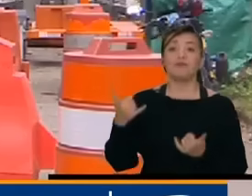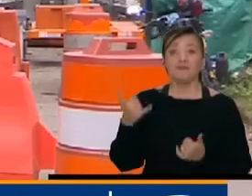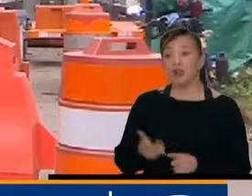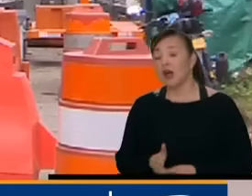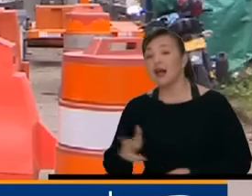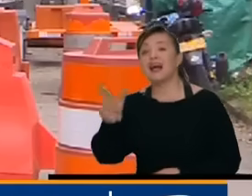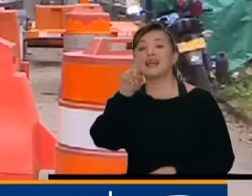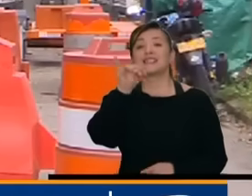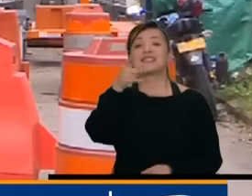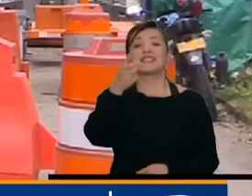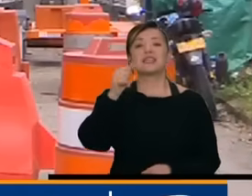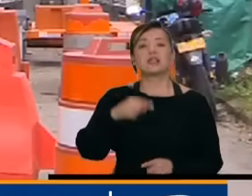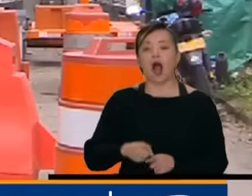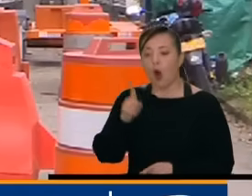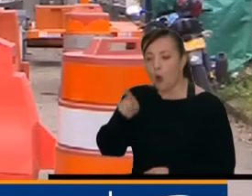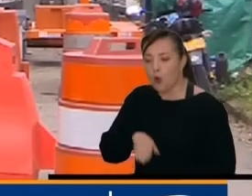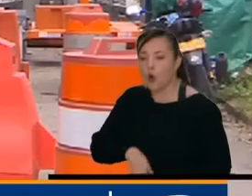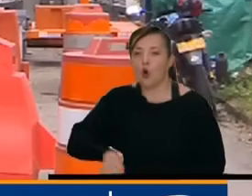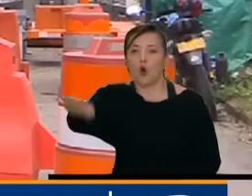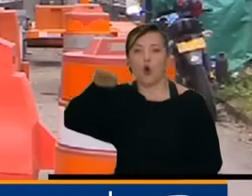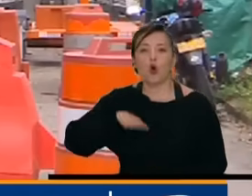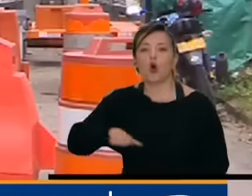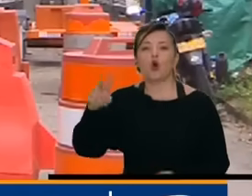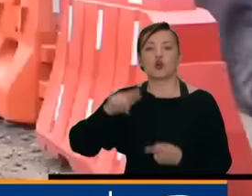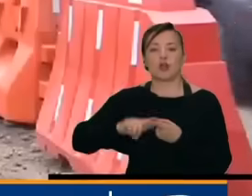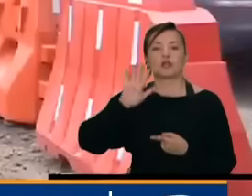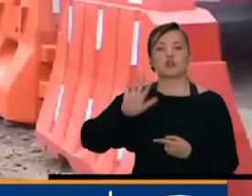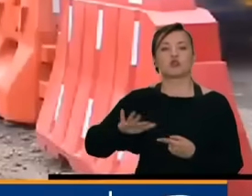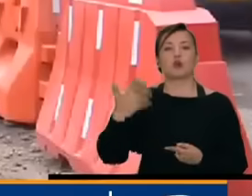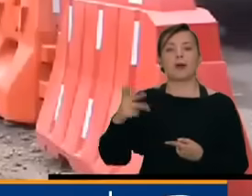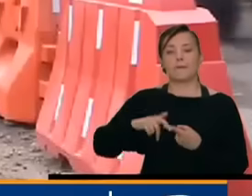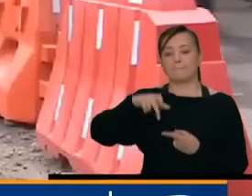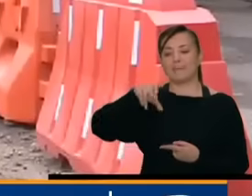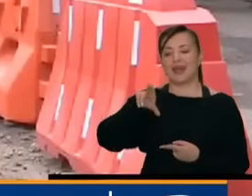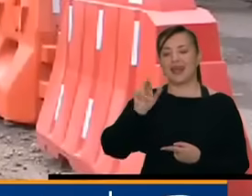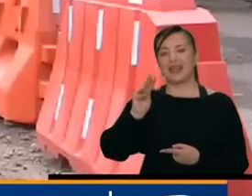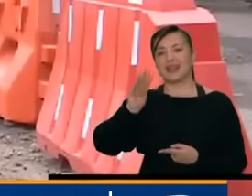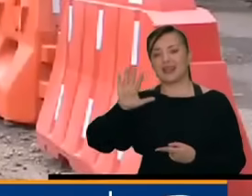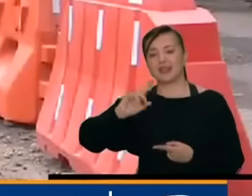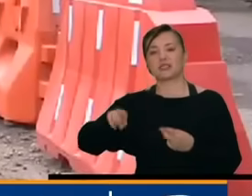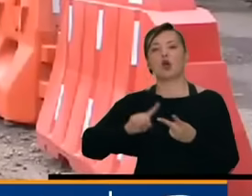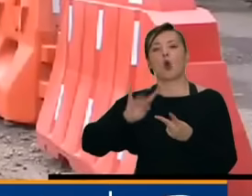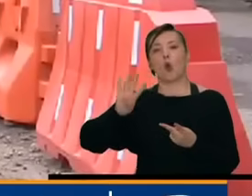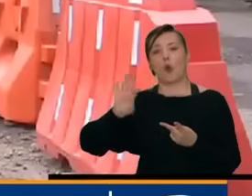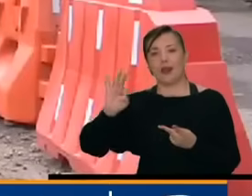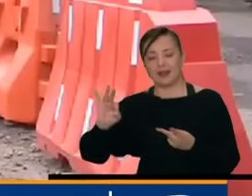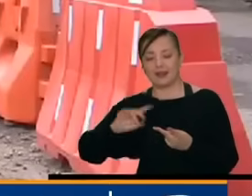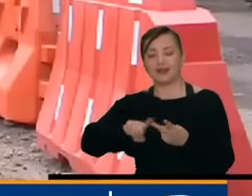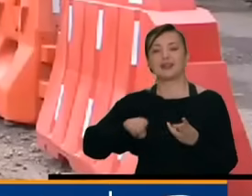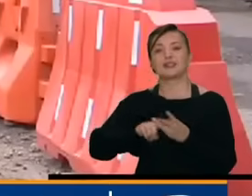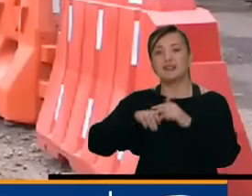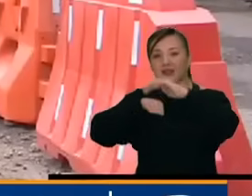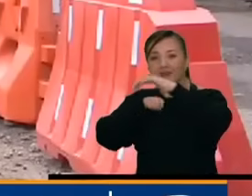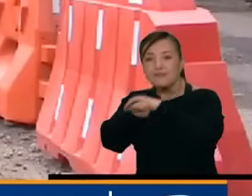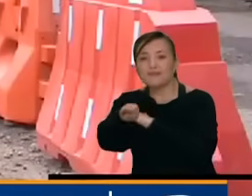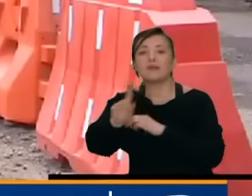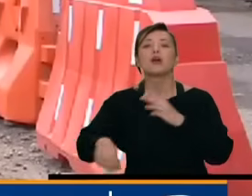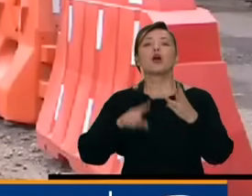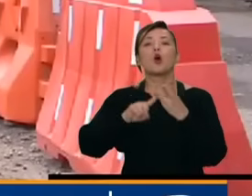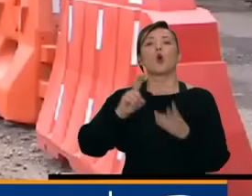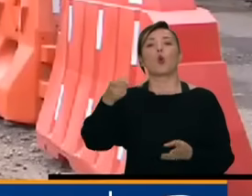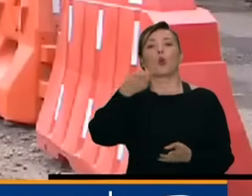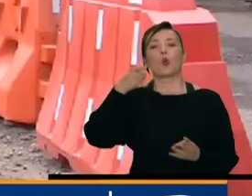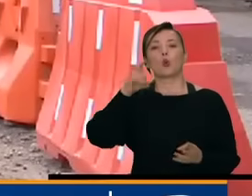un carril en los siguientes puntos: PR 35, PR 43, sector Los Túneles y en el puente La